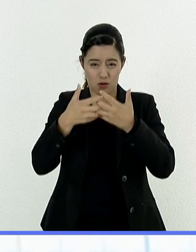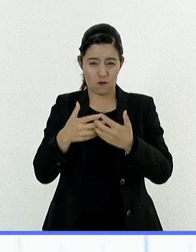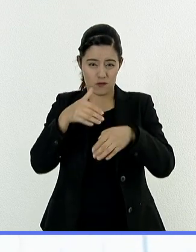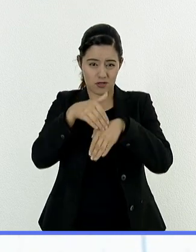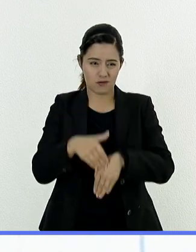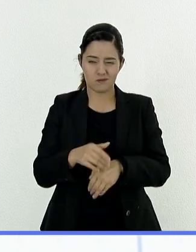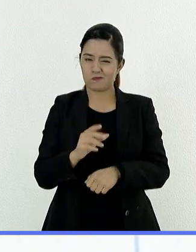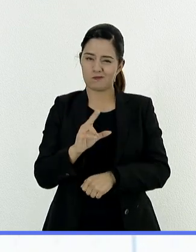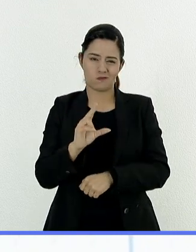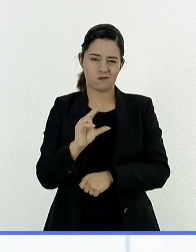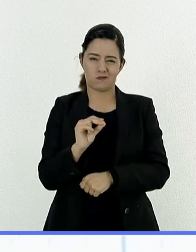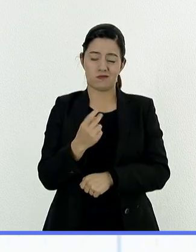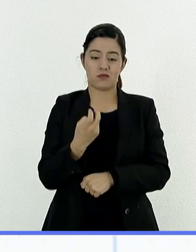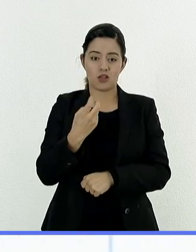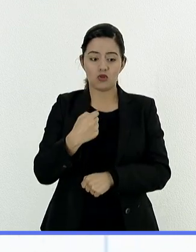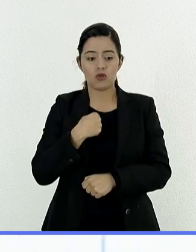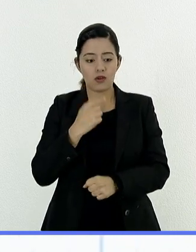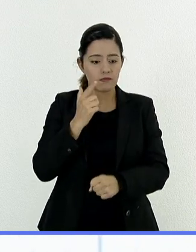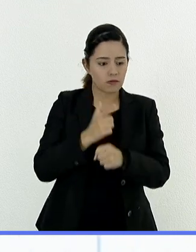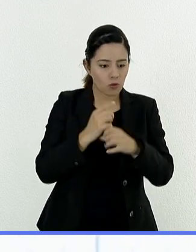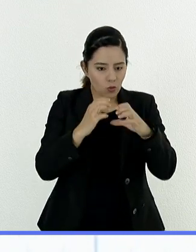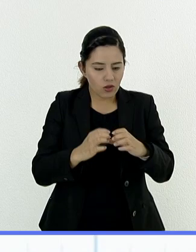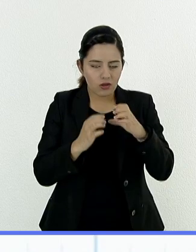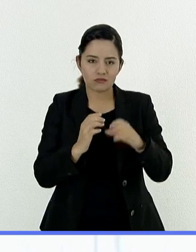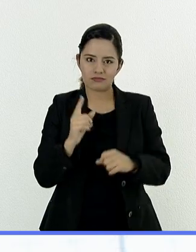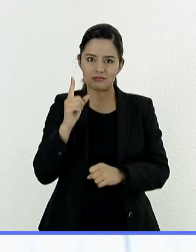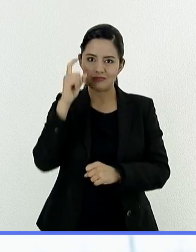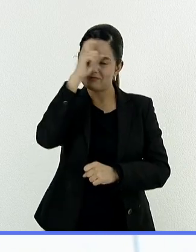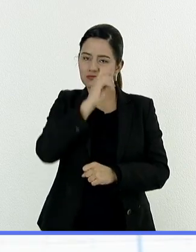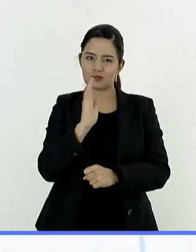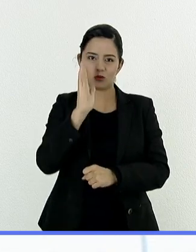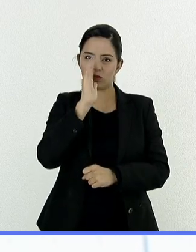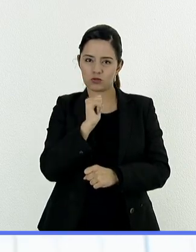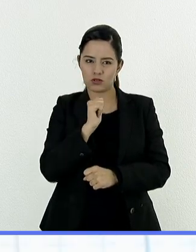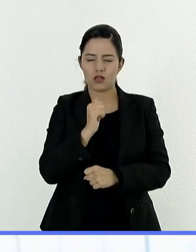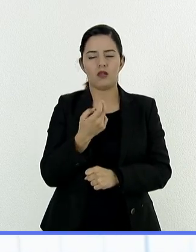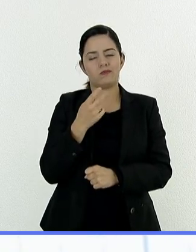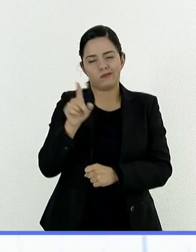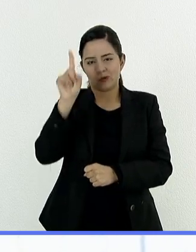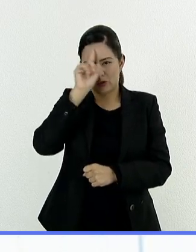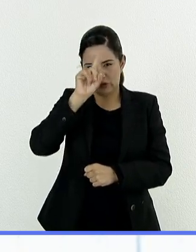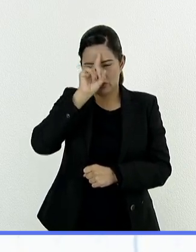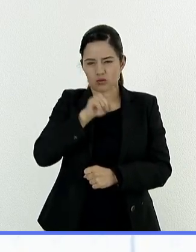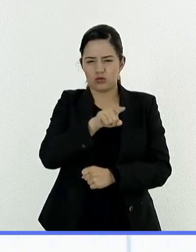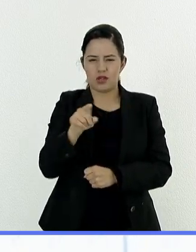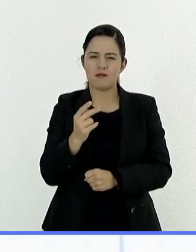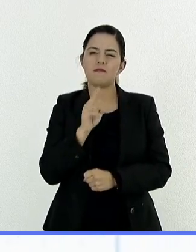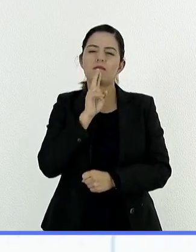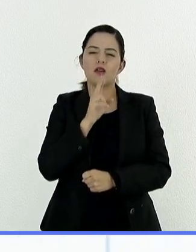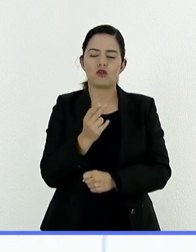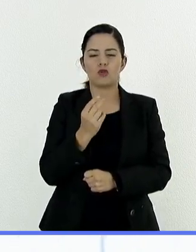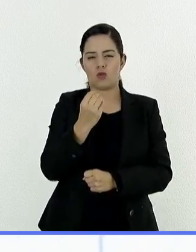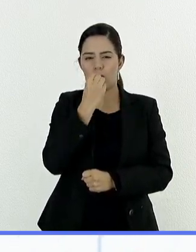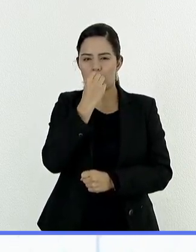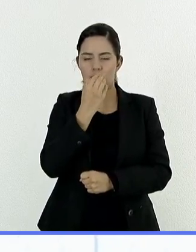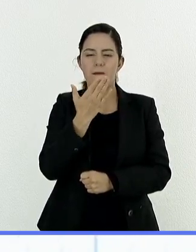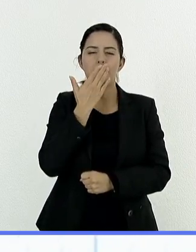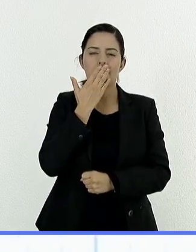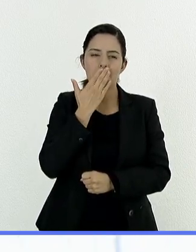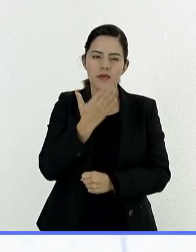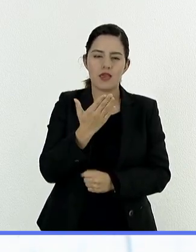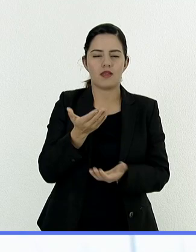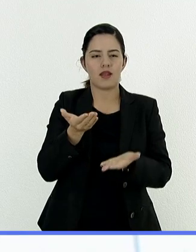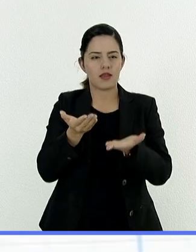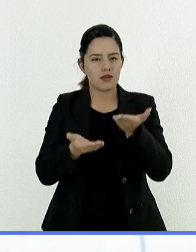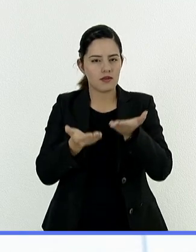expuestos la recomendación es mantener un régimen alimenticio balanceado para aminorar los posibles efectos del consumo del dióxido de titanio